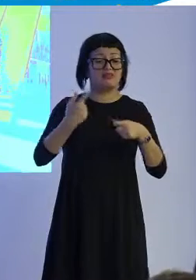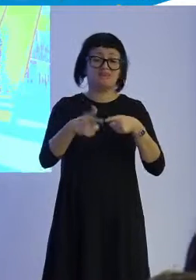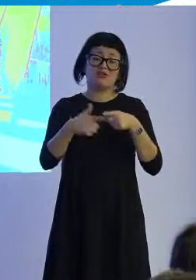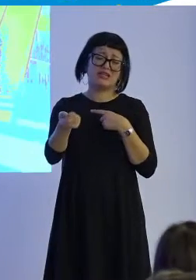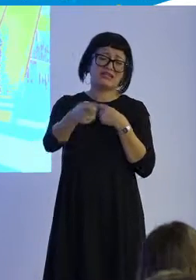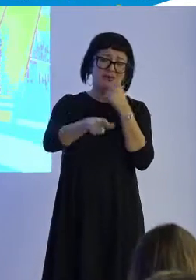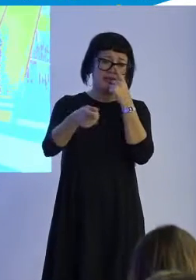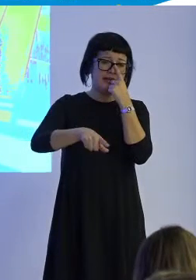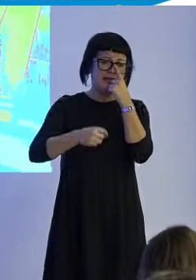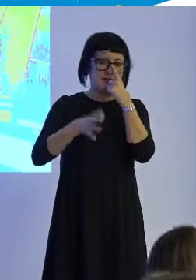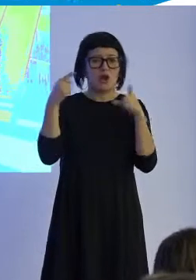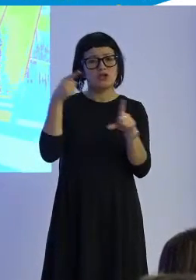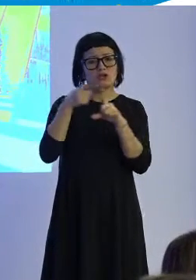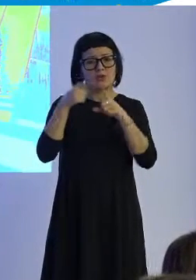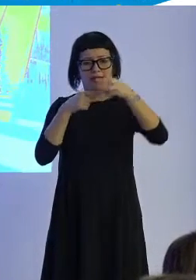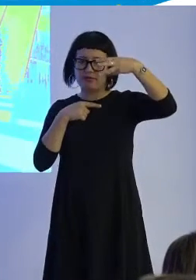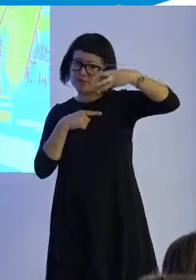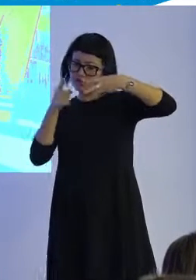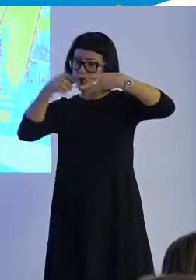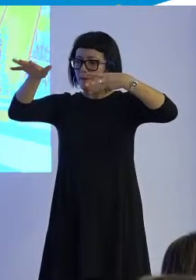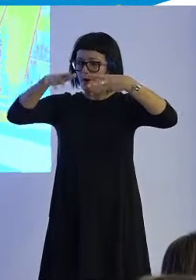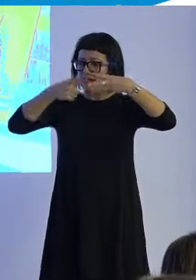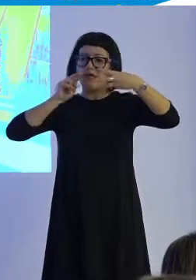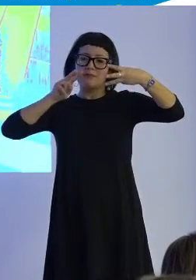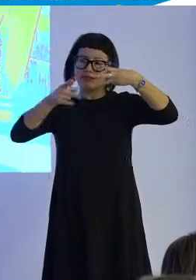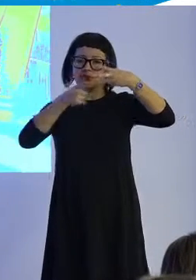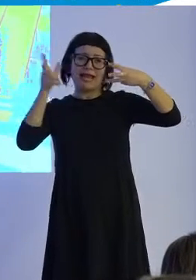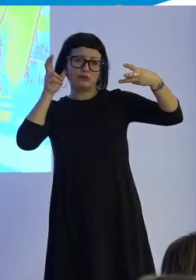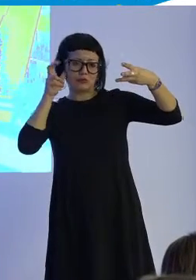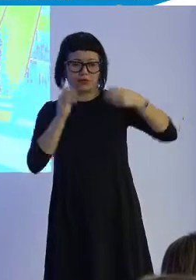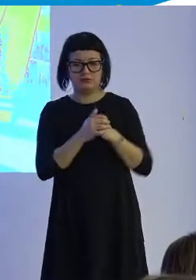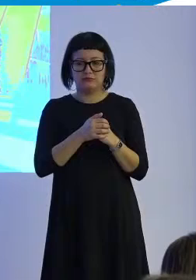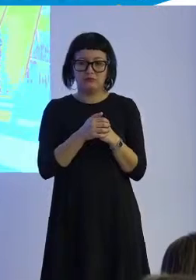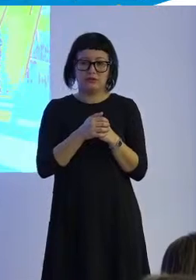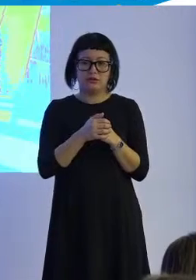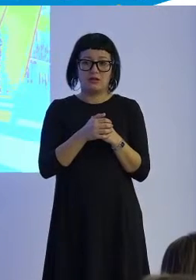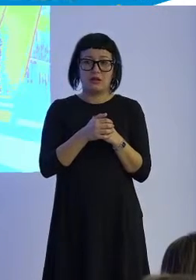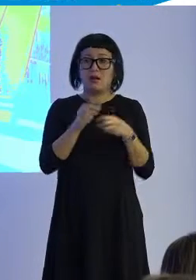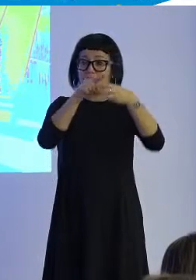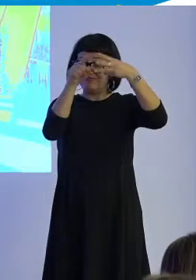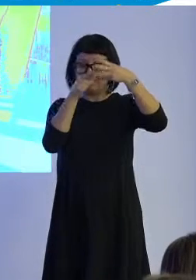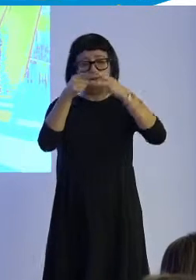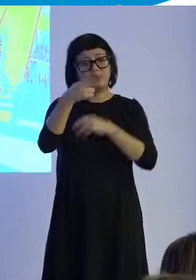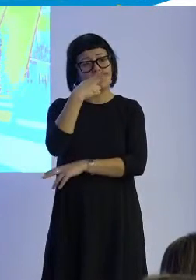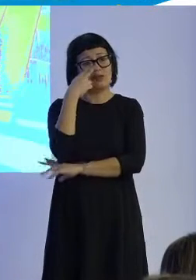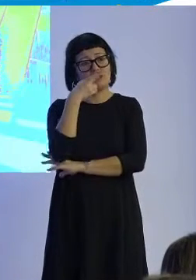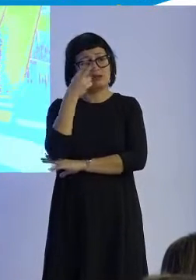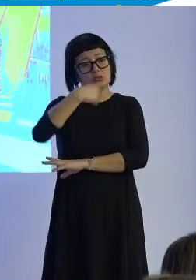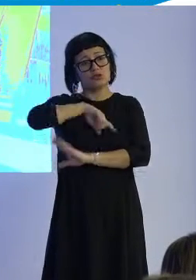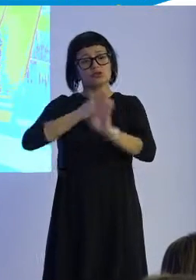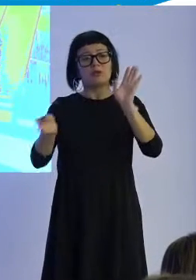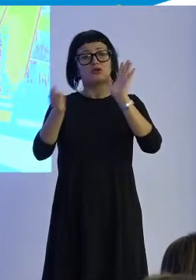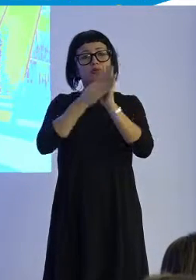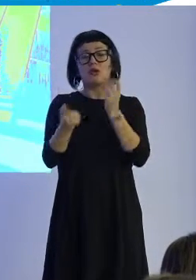bueno, sobre todo centrarnos en estos 3 puntos, en el plan de la movilidad, la visión y la escucha, ¿vale? Son 3 puntos interesantes que hemos puesto